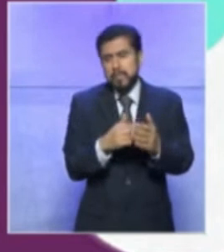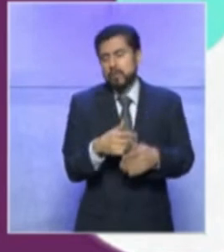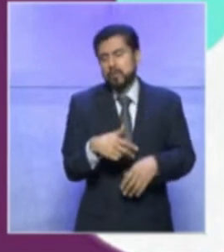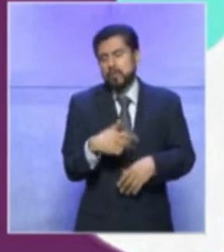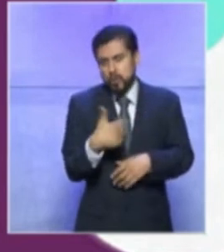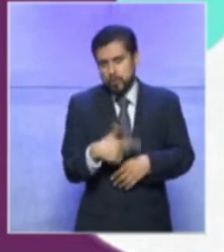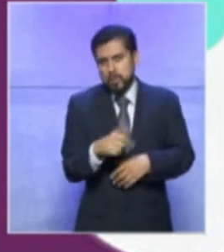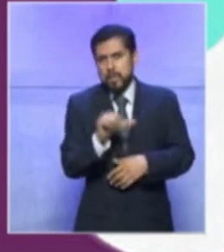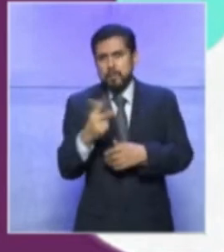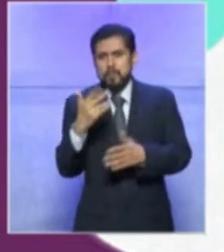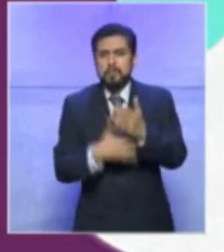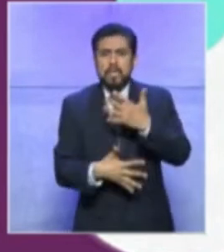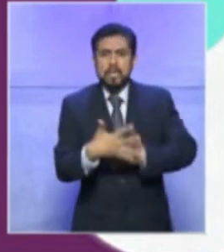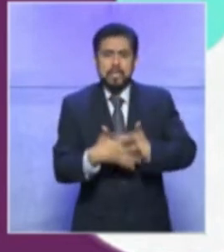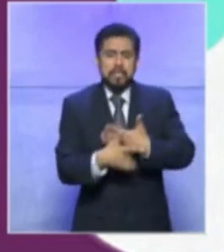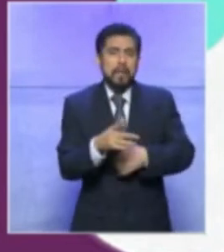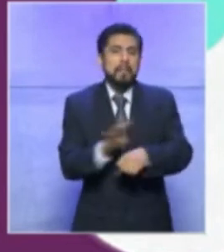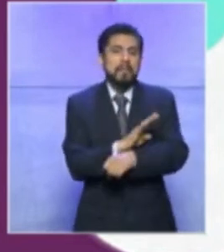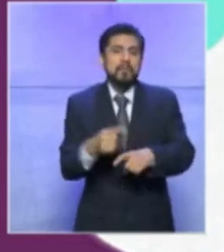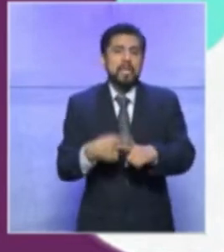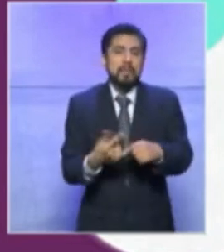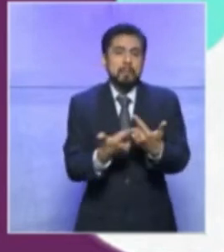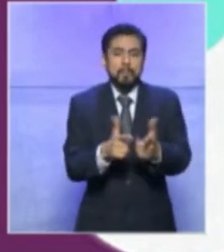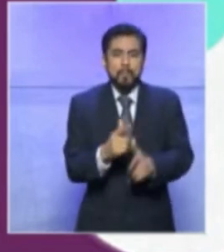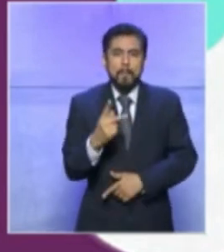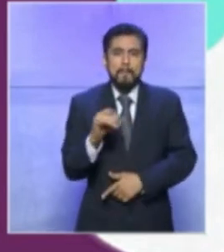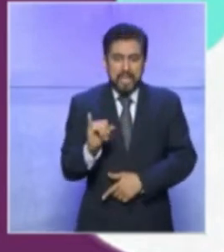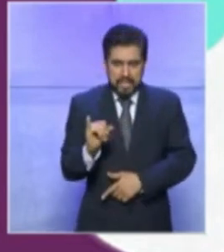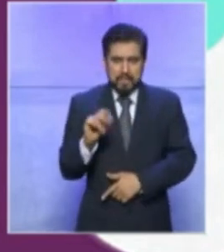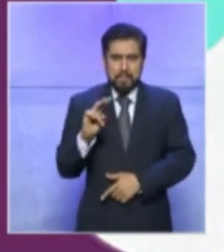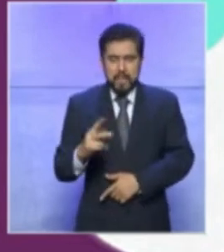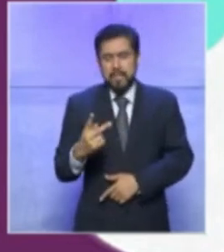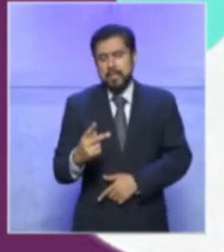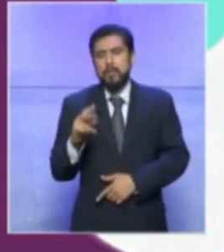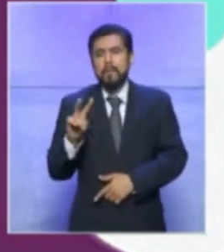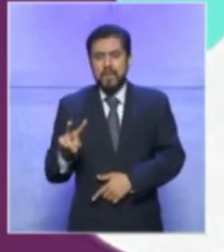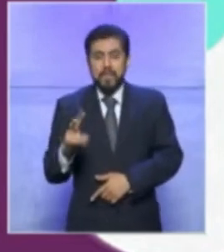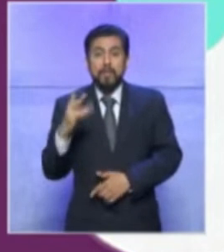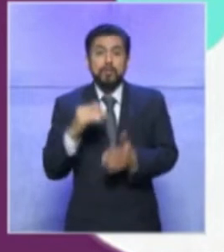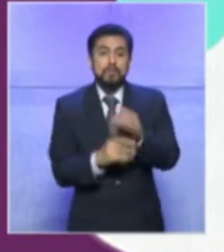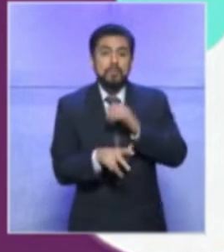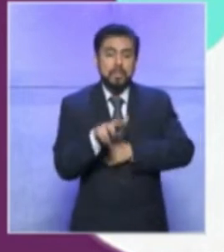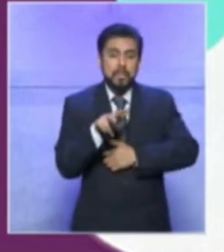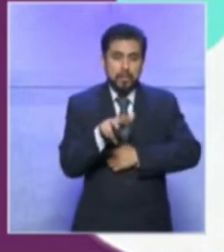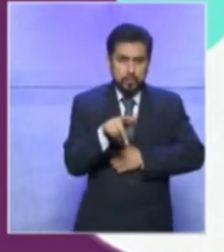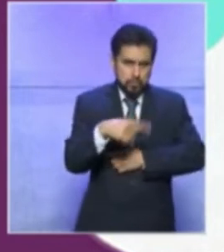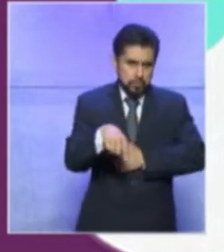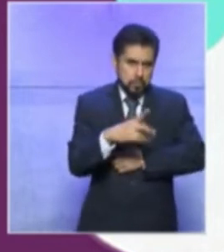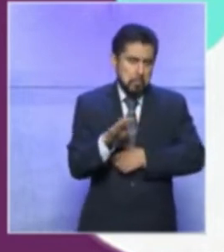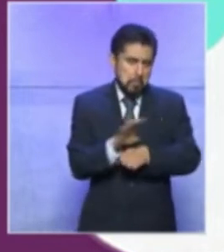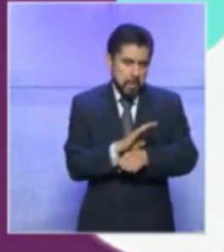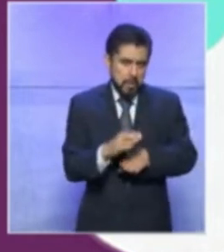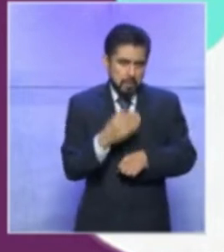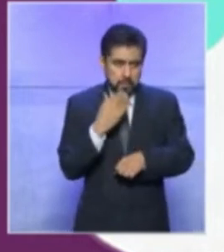los partidos coaligados beneficiados fueron el PRI y el Verde. En 2018, la coalición que se vio favorecida